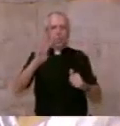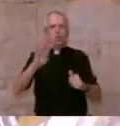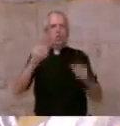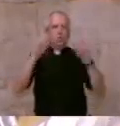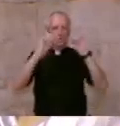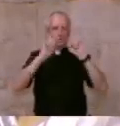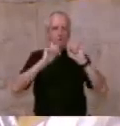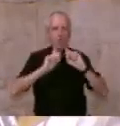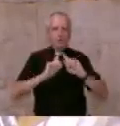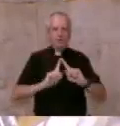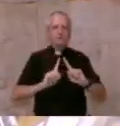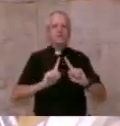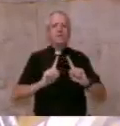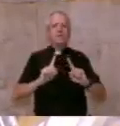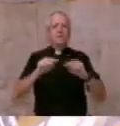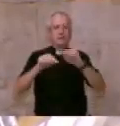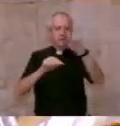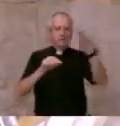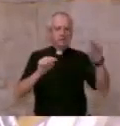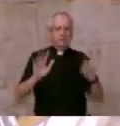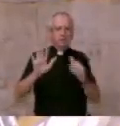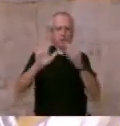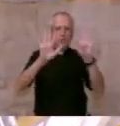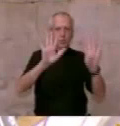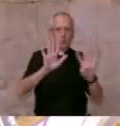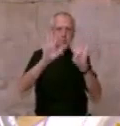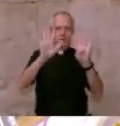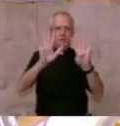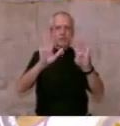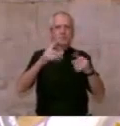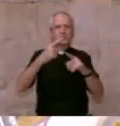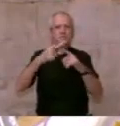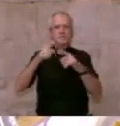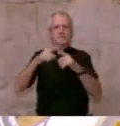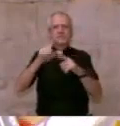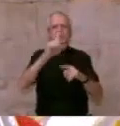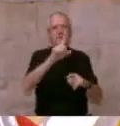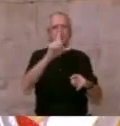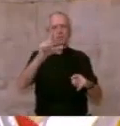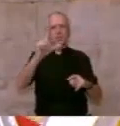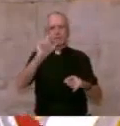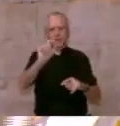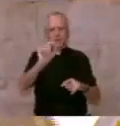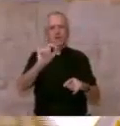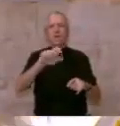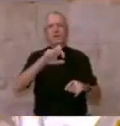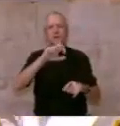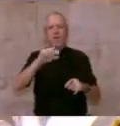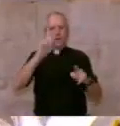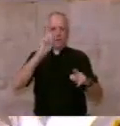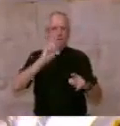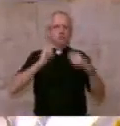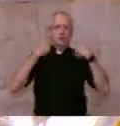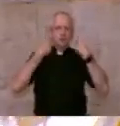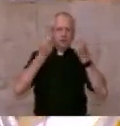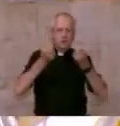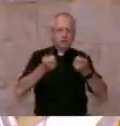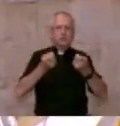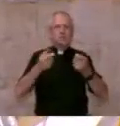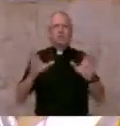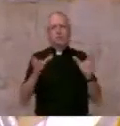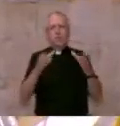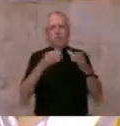vida contemplativa en 9 monasterios y las 110 religiosos y religiosas de vida activa en 13